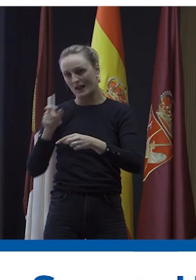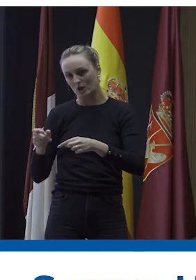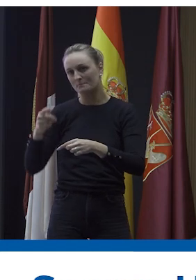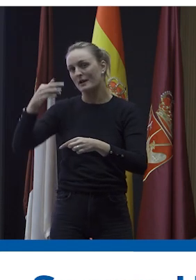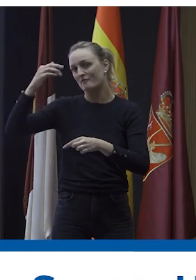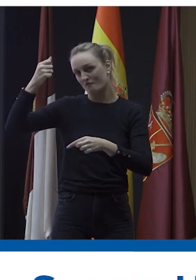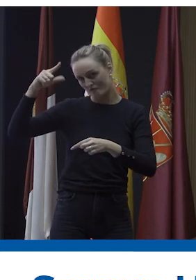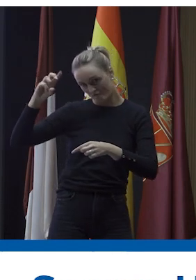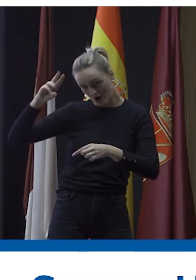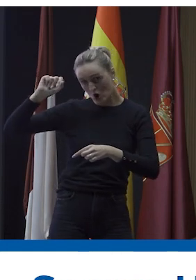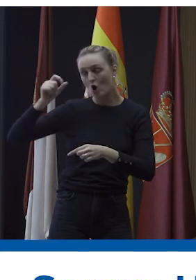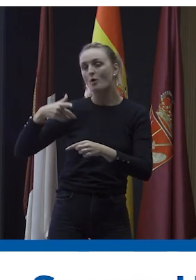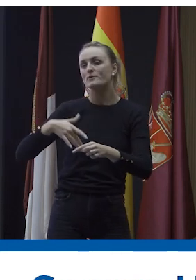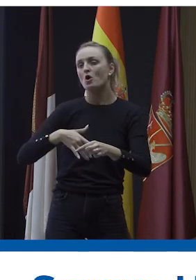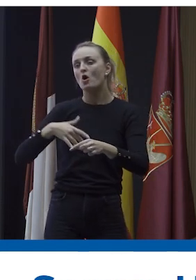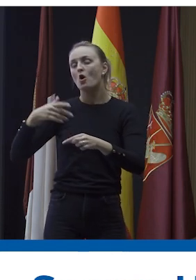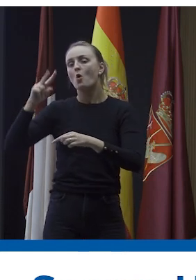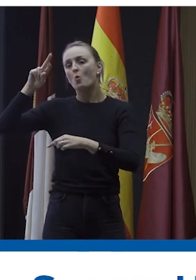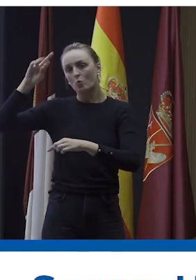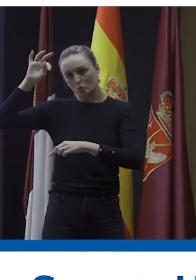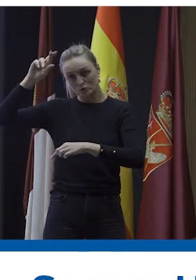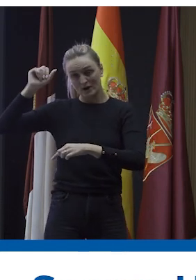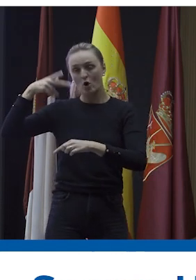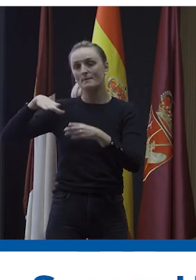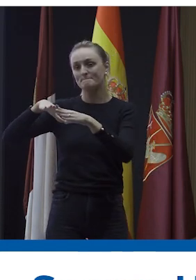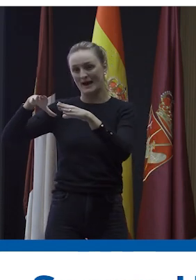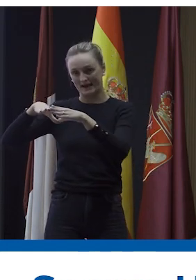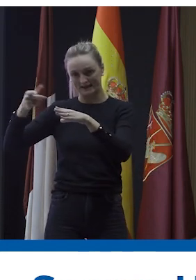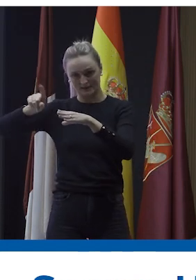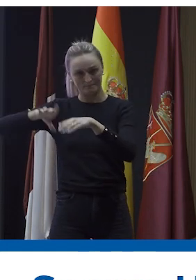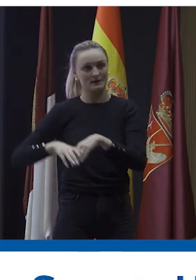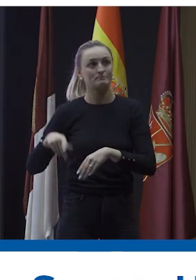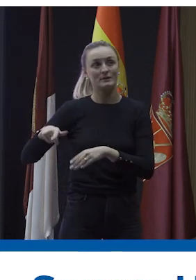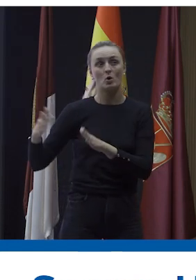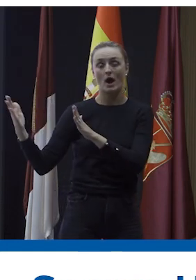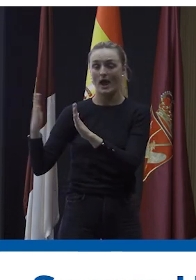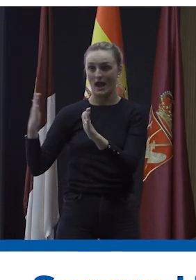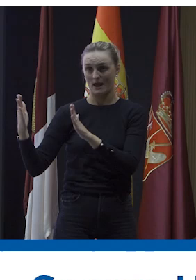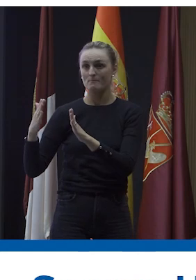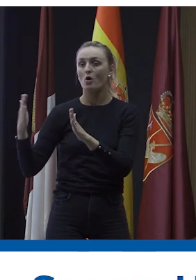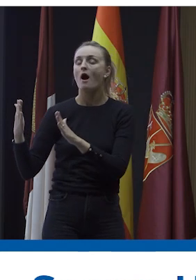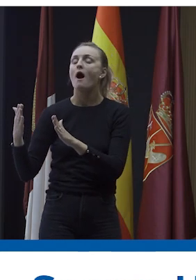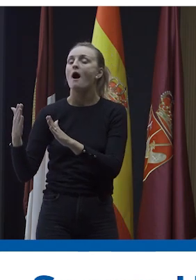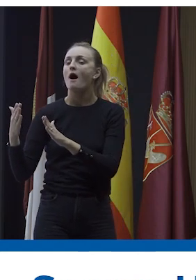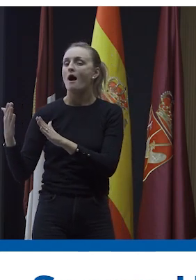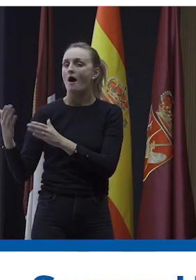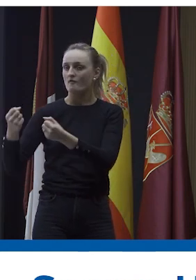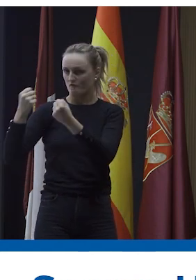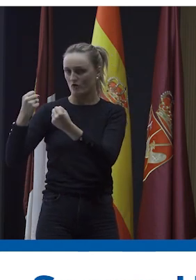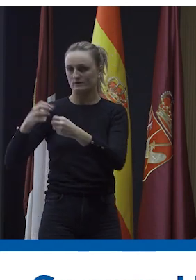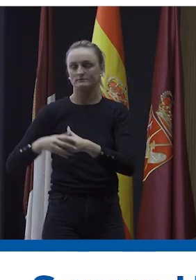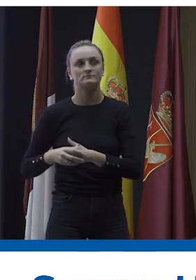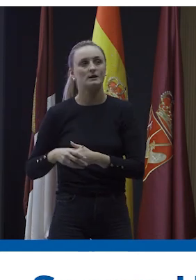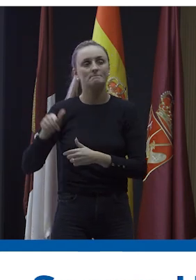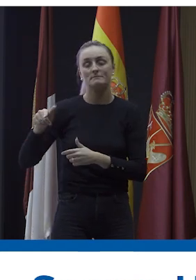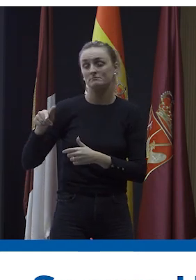útero y esto es la vagina, ¿vale? Esto es en la época fértil. ¿Y qué sucede, ¿vale? Durante el climaterio, ¿vale? A